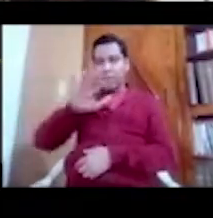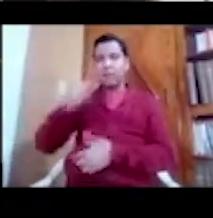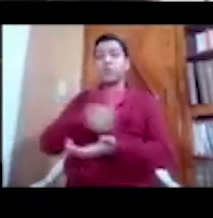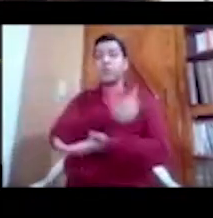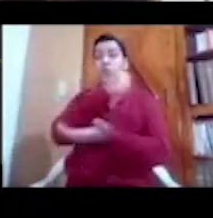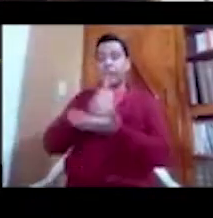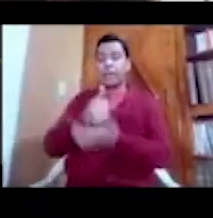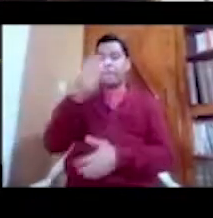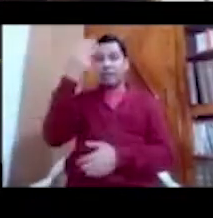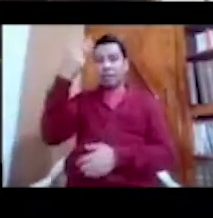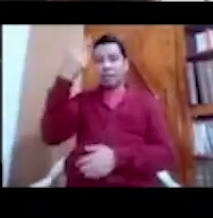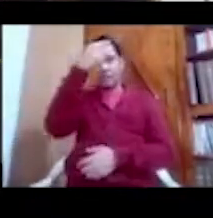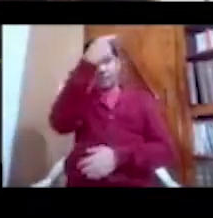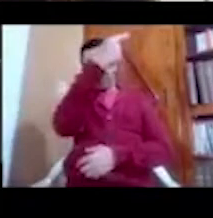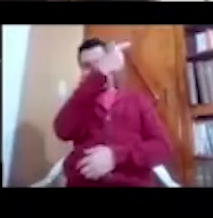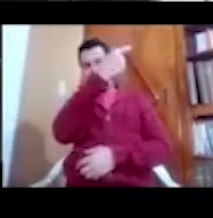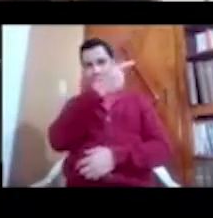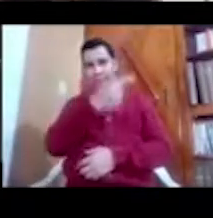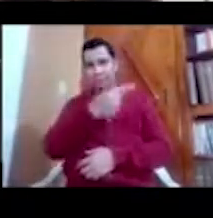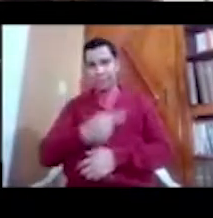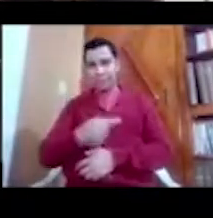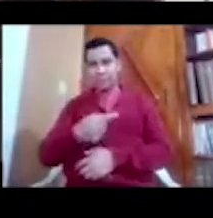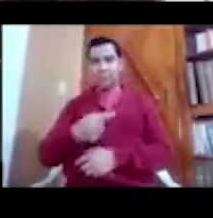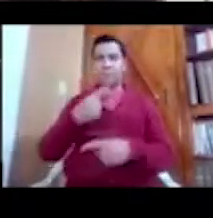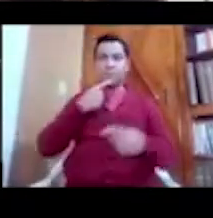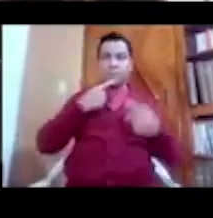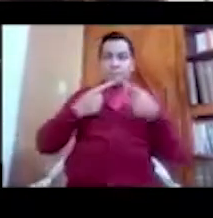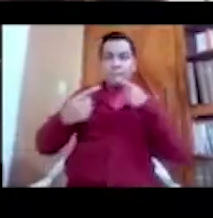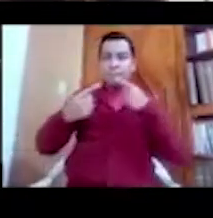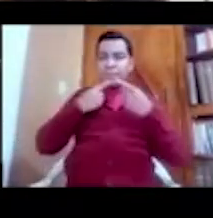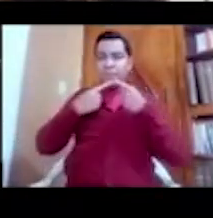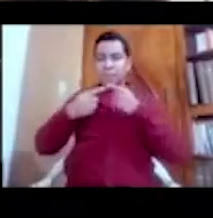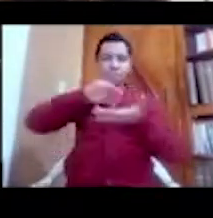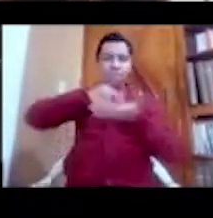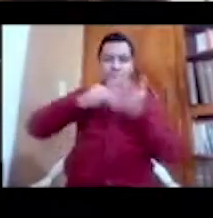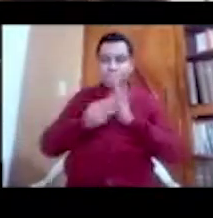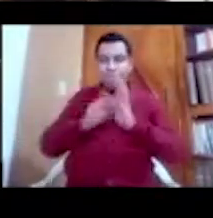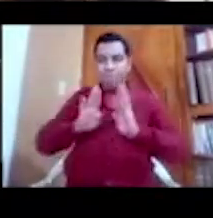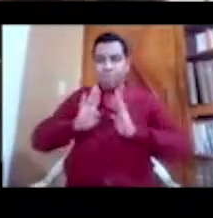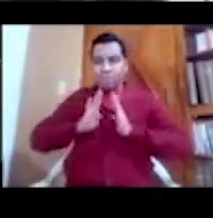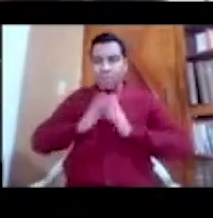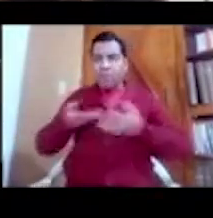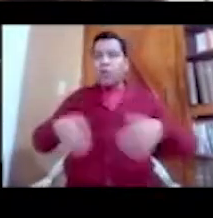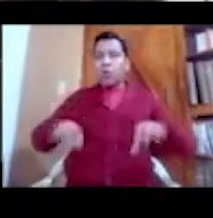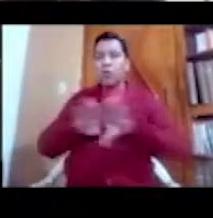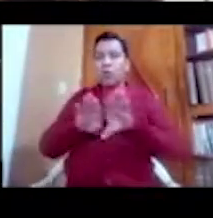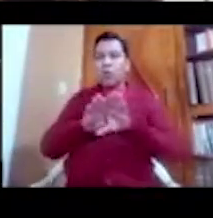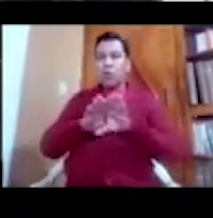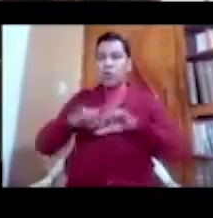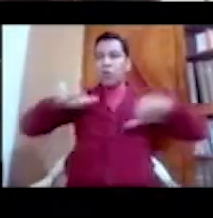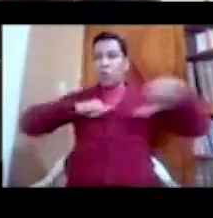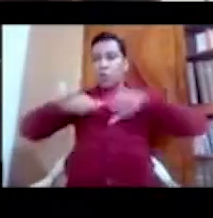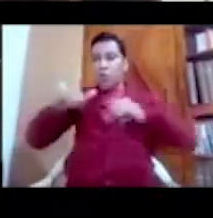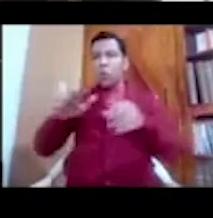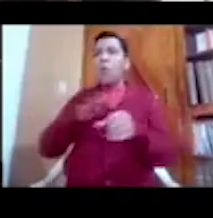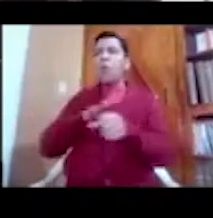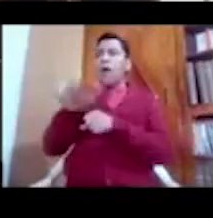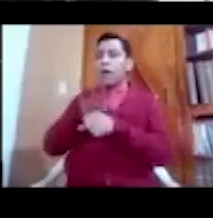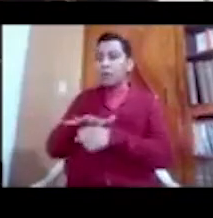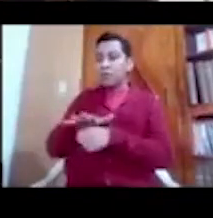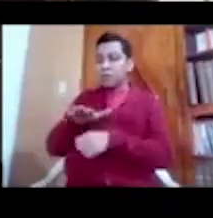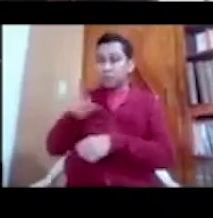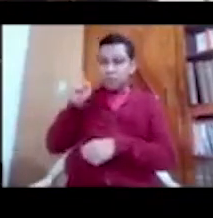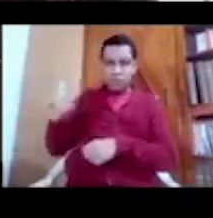negociación. La estrategia militarista está pensando qué territorios puede conquistar, qué territorios están